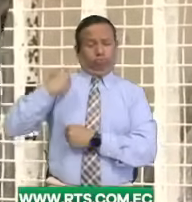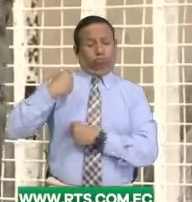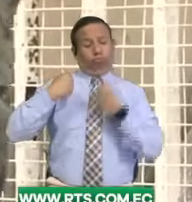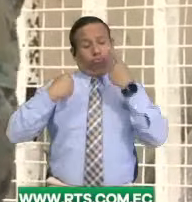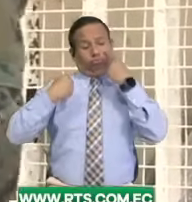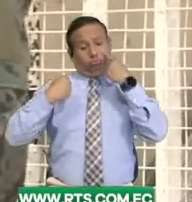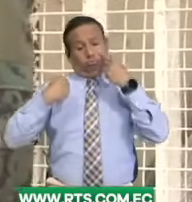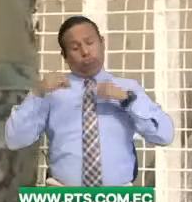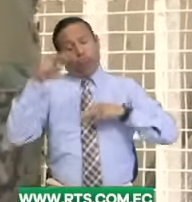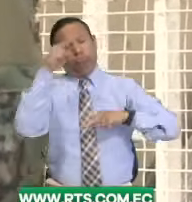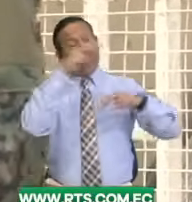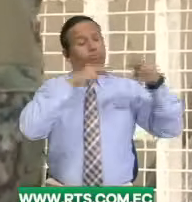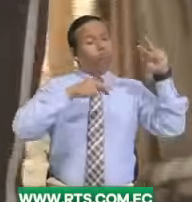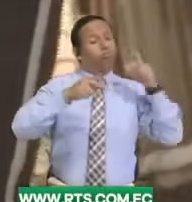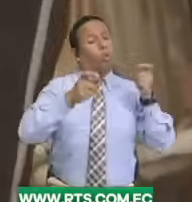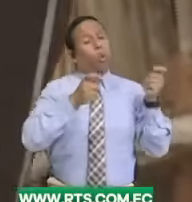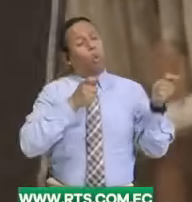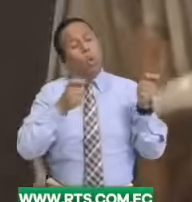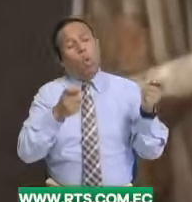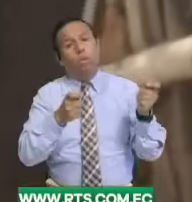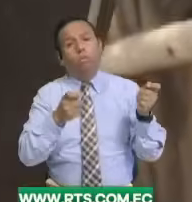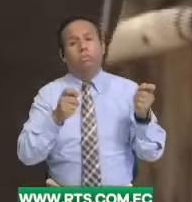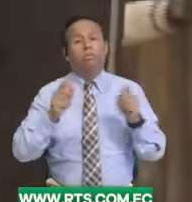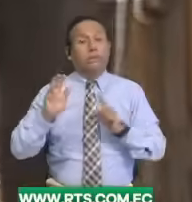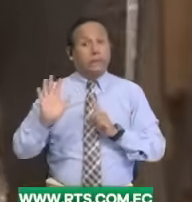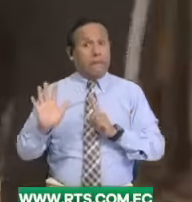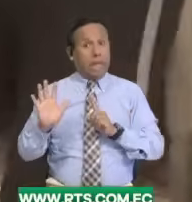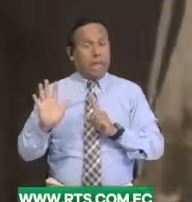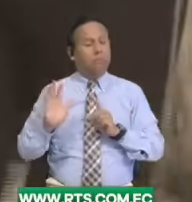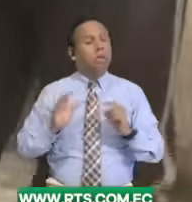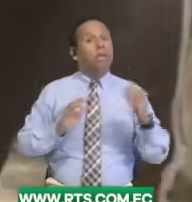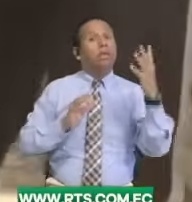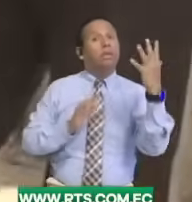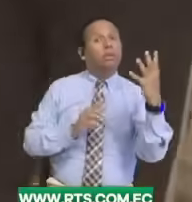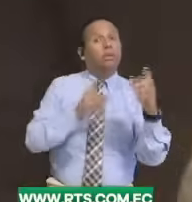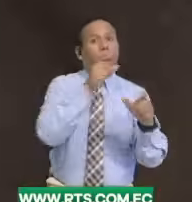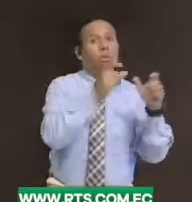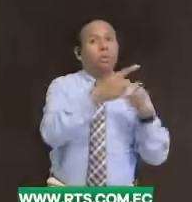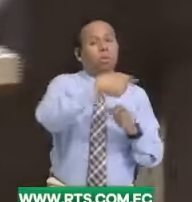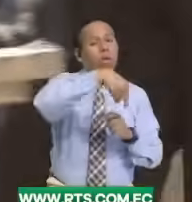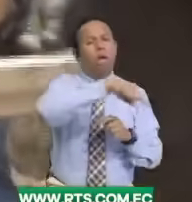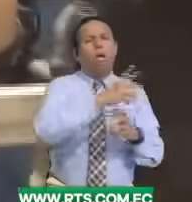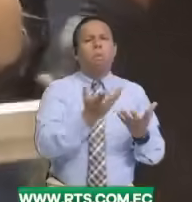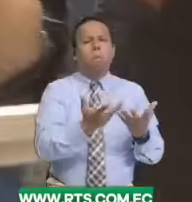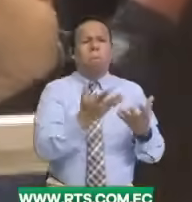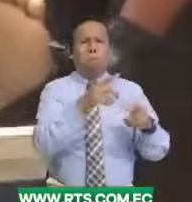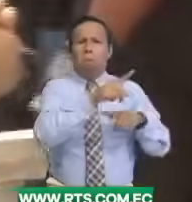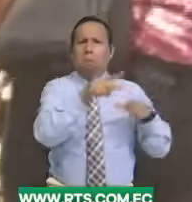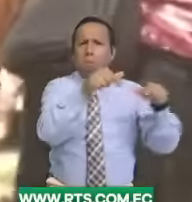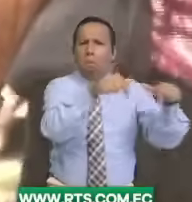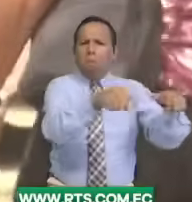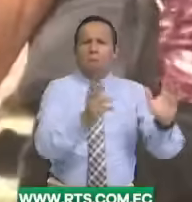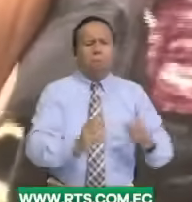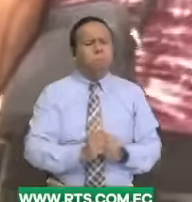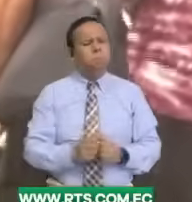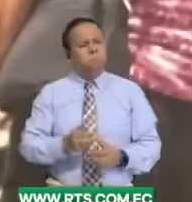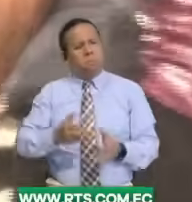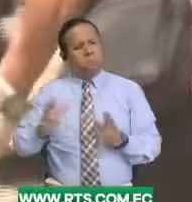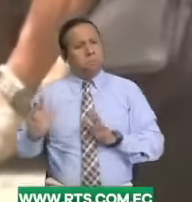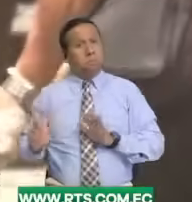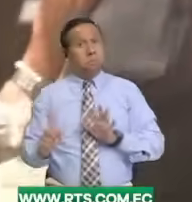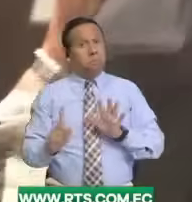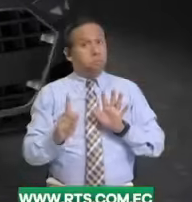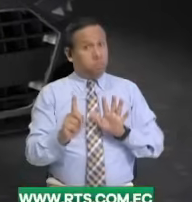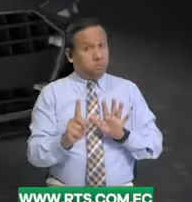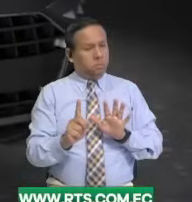un operativo de control. Ellos se le acercaron a 5 personas que se encontraban en el lugar y los